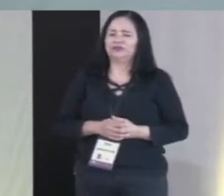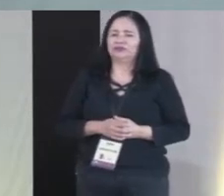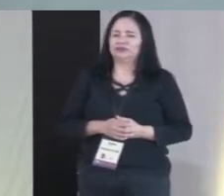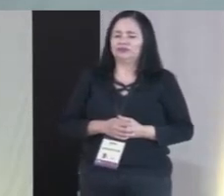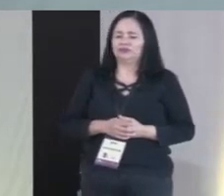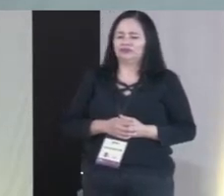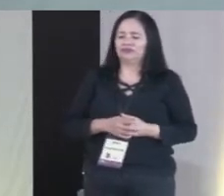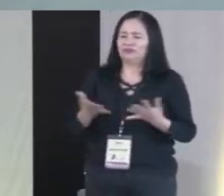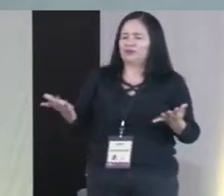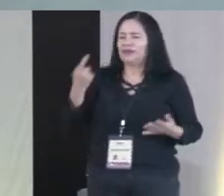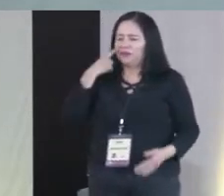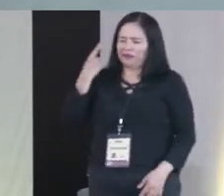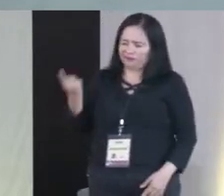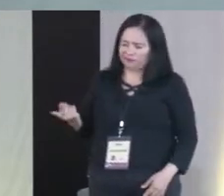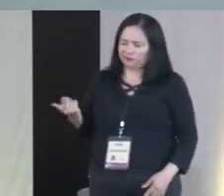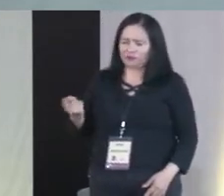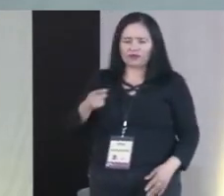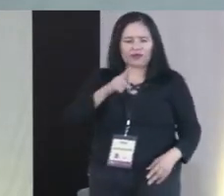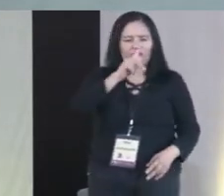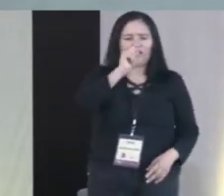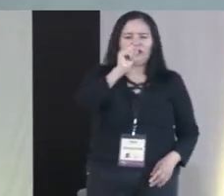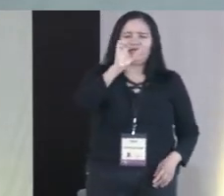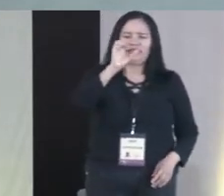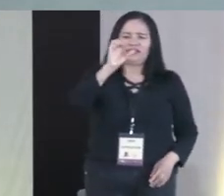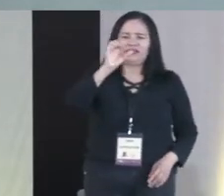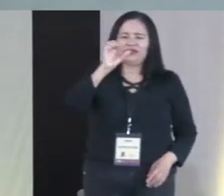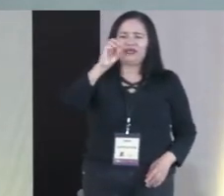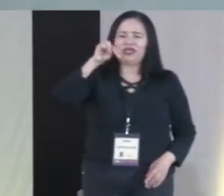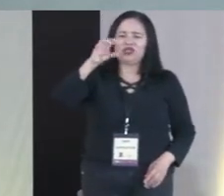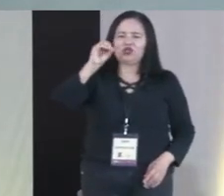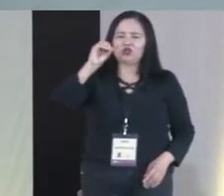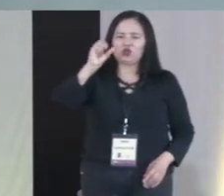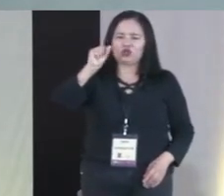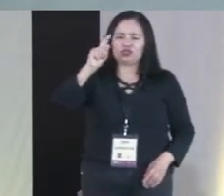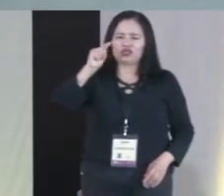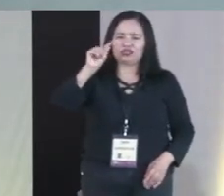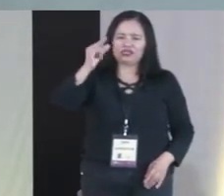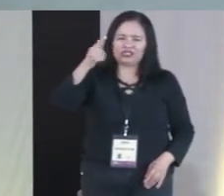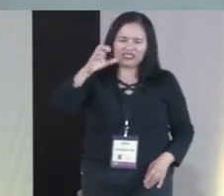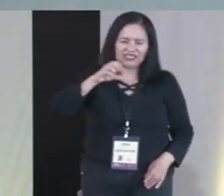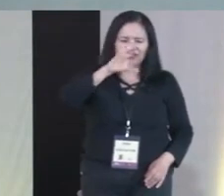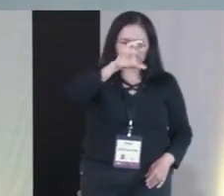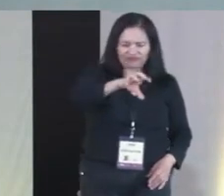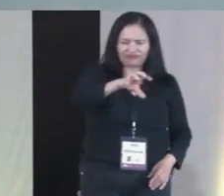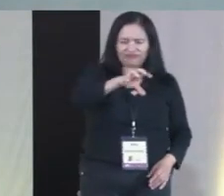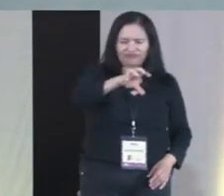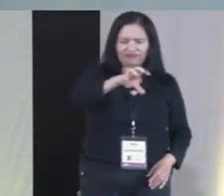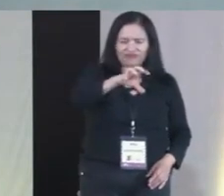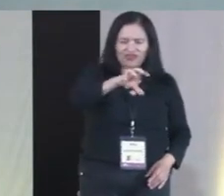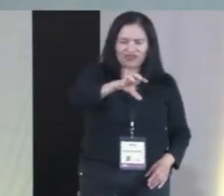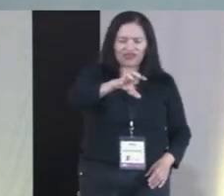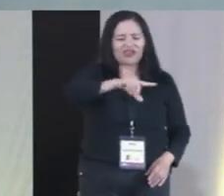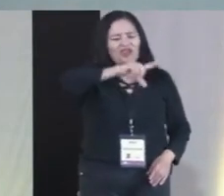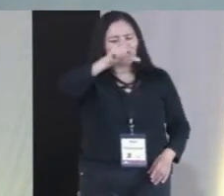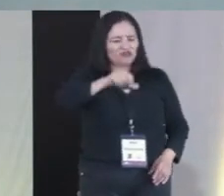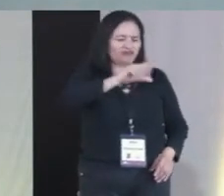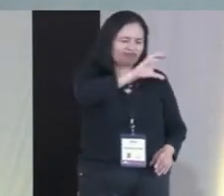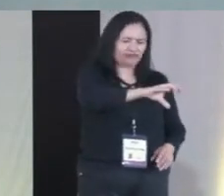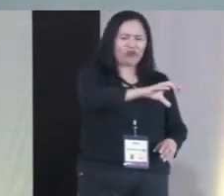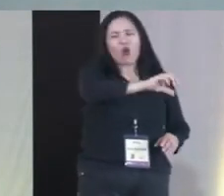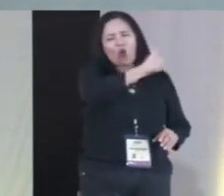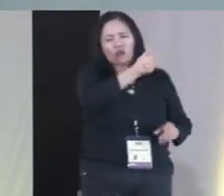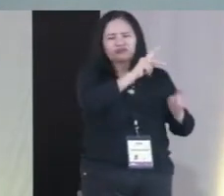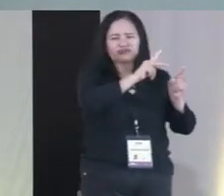tomaste Tenochtitlan, conquistaste buena parte de Mesoamérica, te fuiste a meter hasta el Golfo de Baja